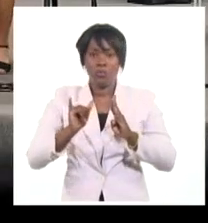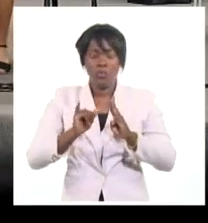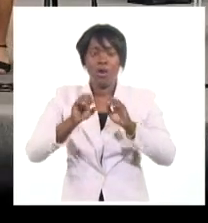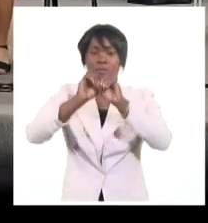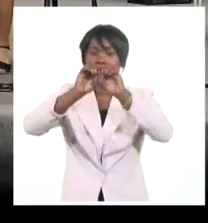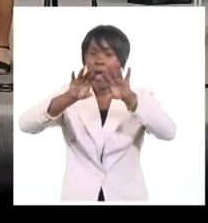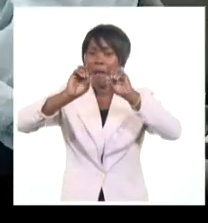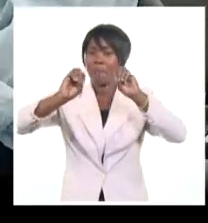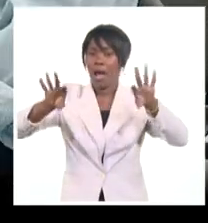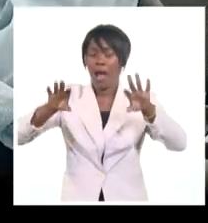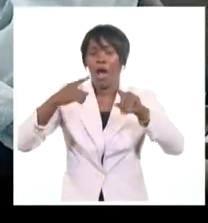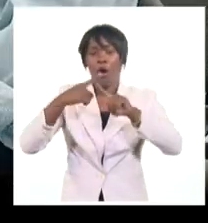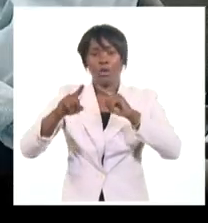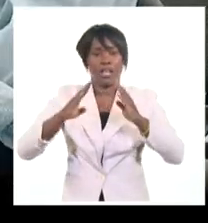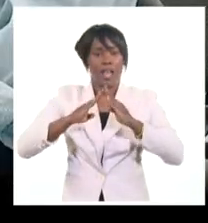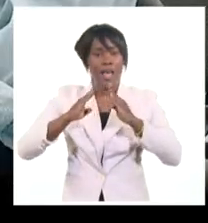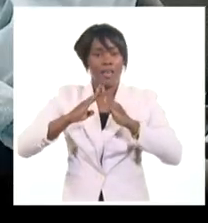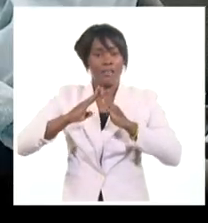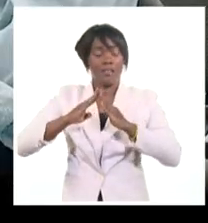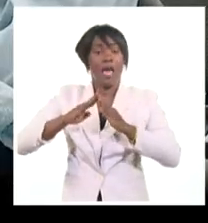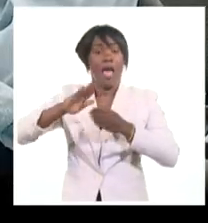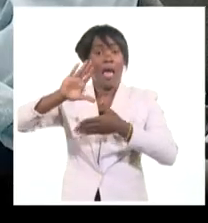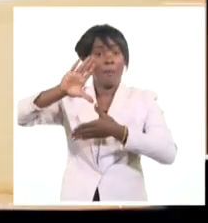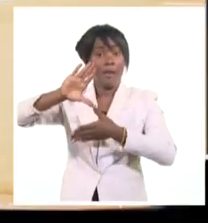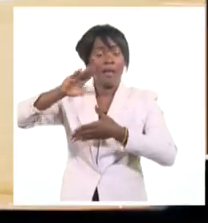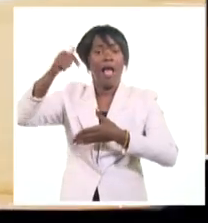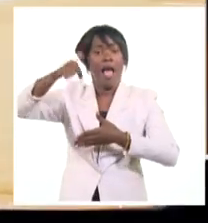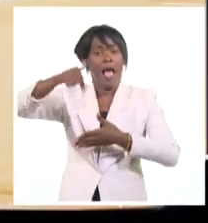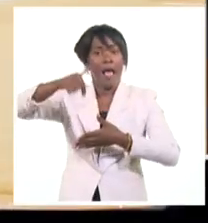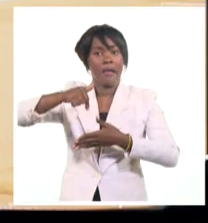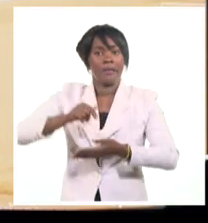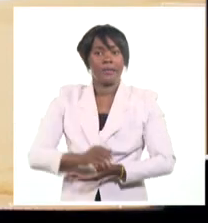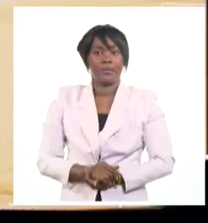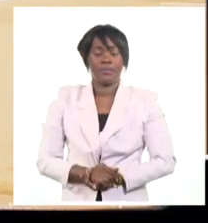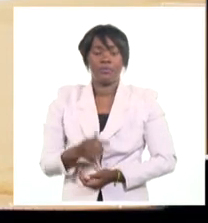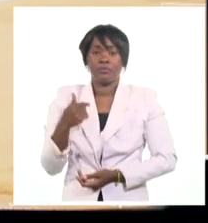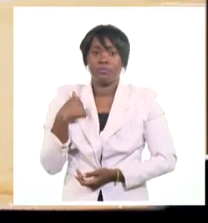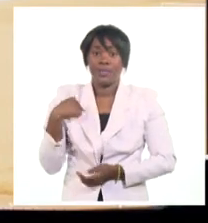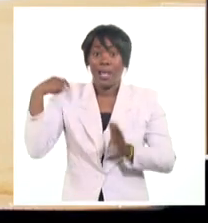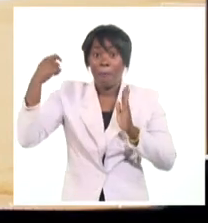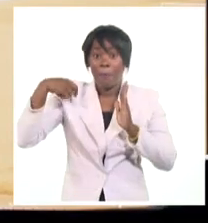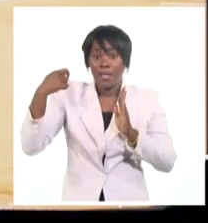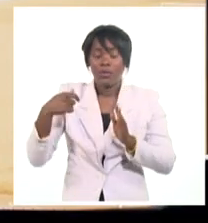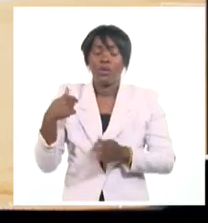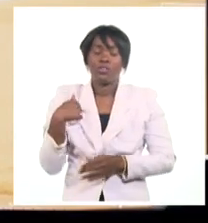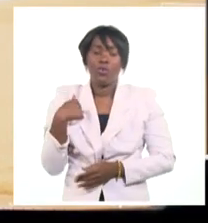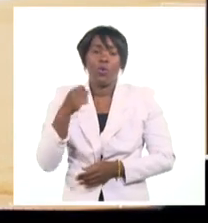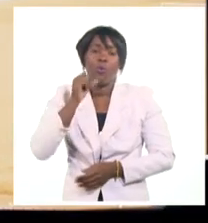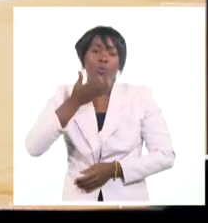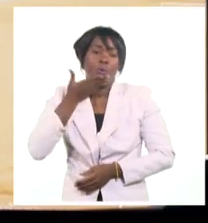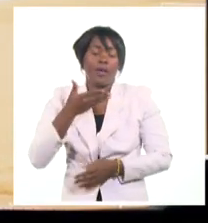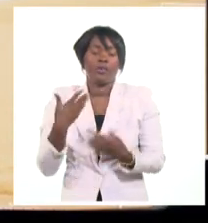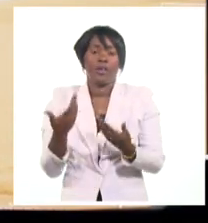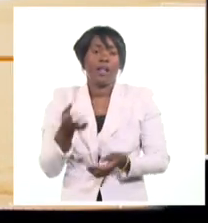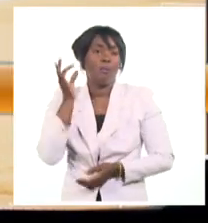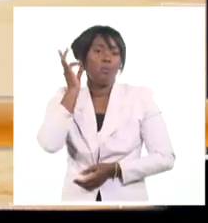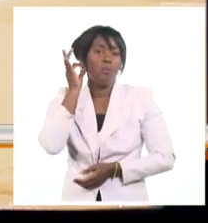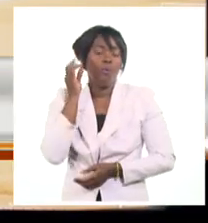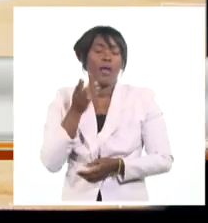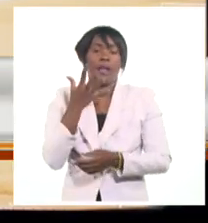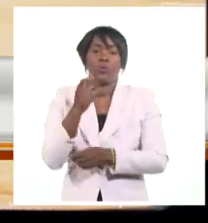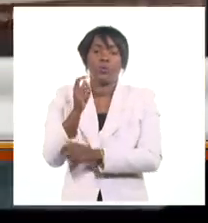como casa de las Américas y firme habla sobre las mujeres pescadoras de mi archipiélago sobre 12 mujeres pescadoras